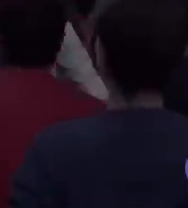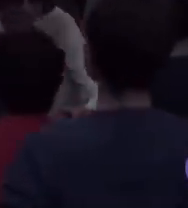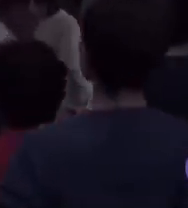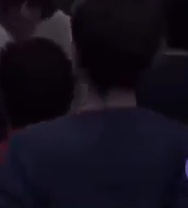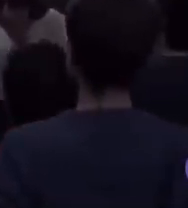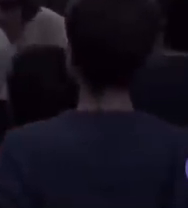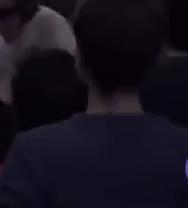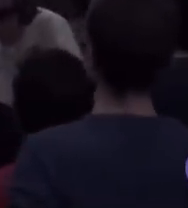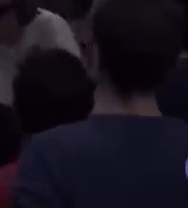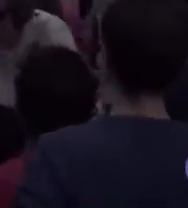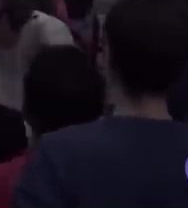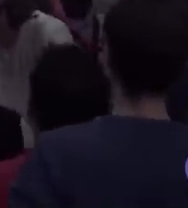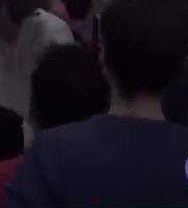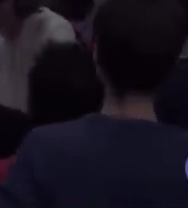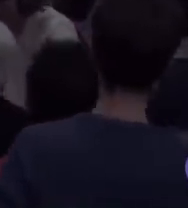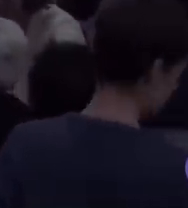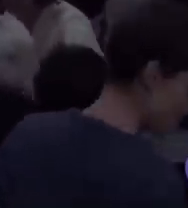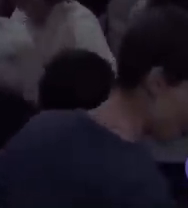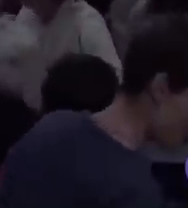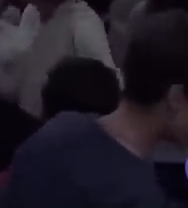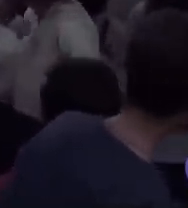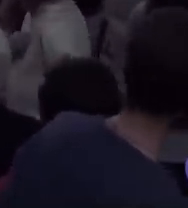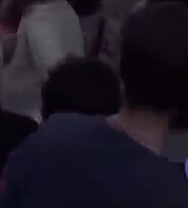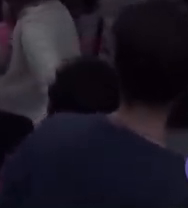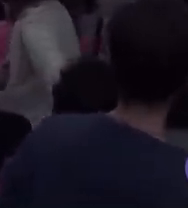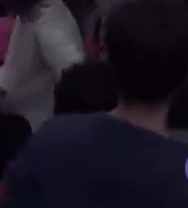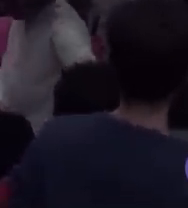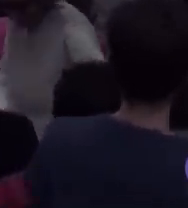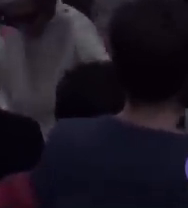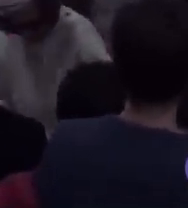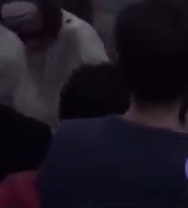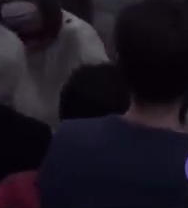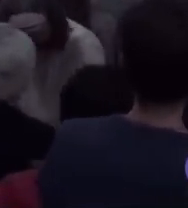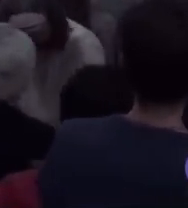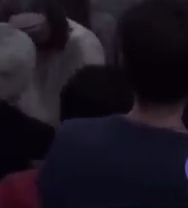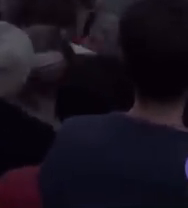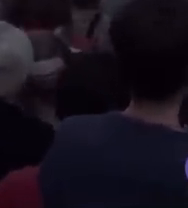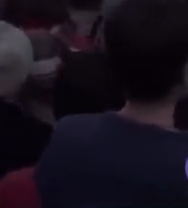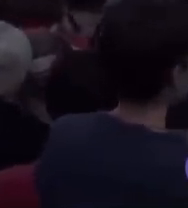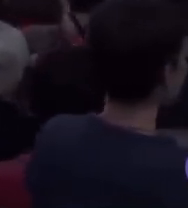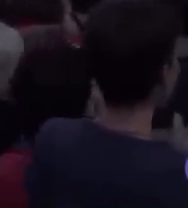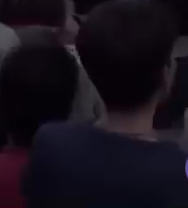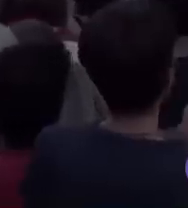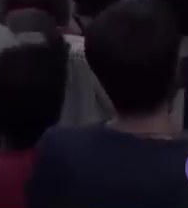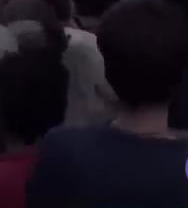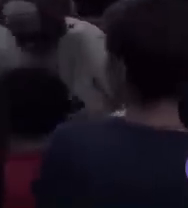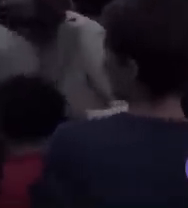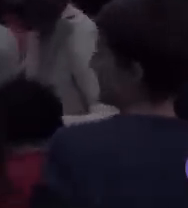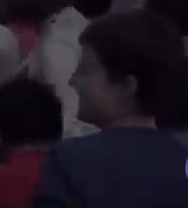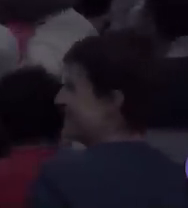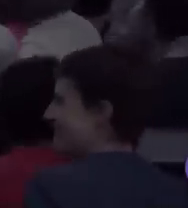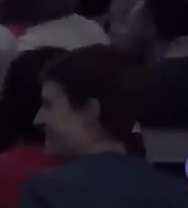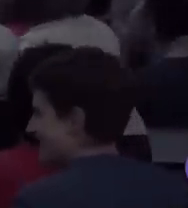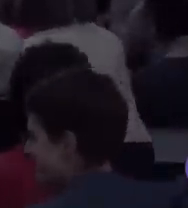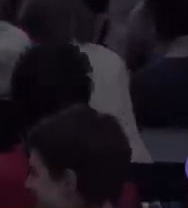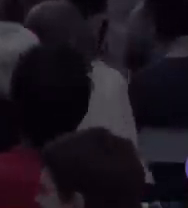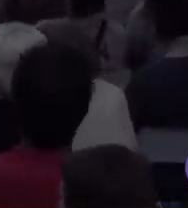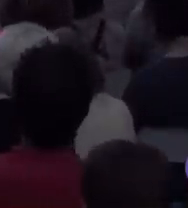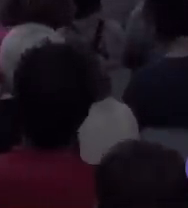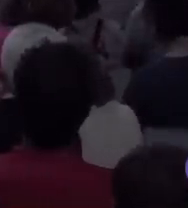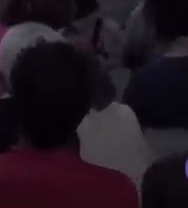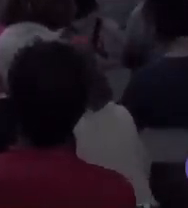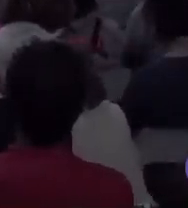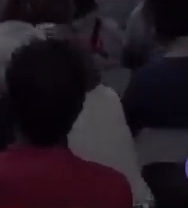Buenos buenas tardes a todos y a todas compañeras Muchísimas gracias Carolina Muchísimas gracias Roberto